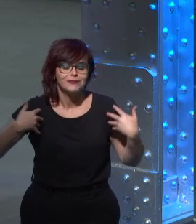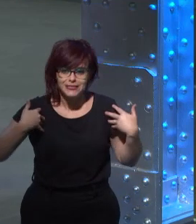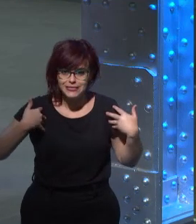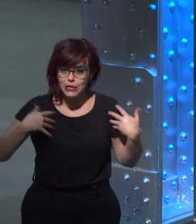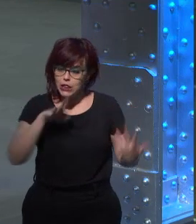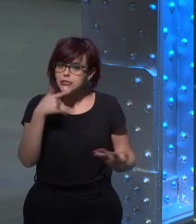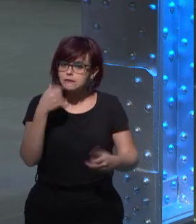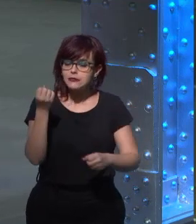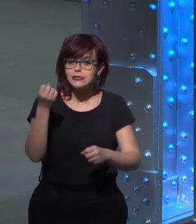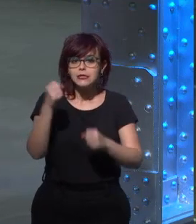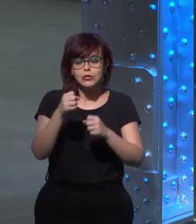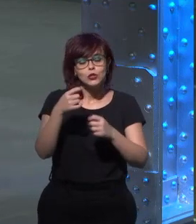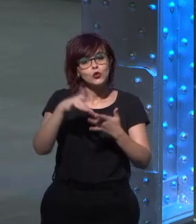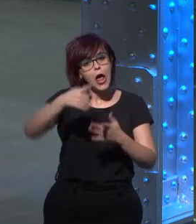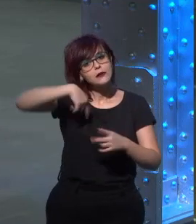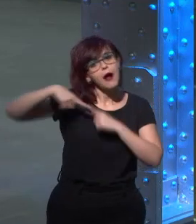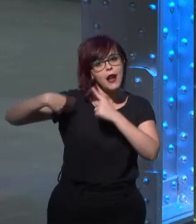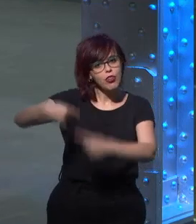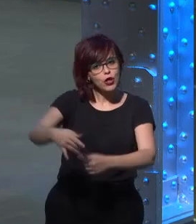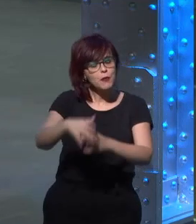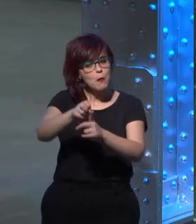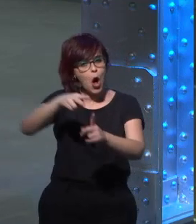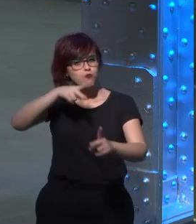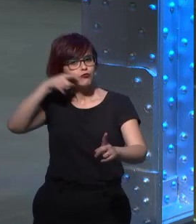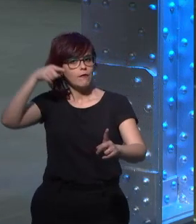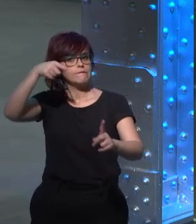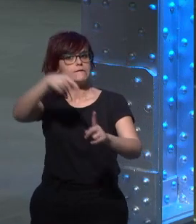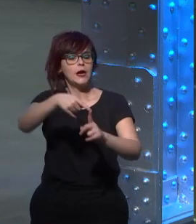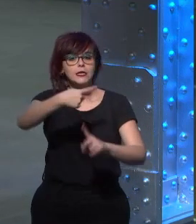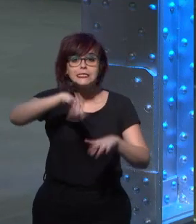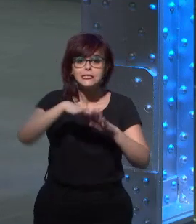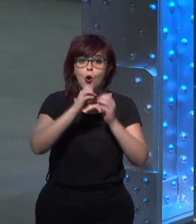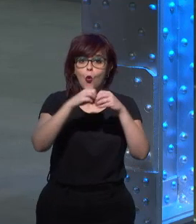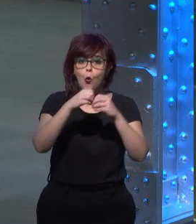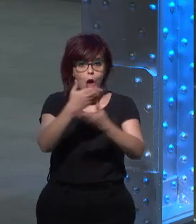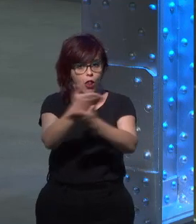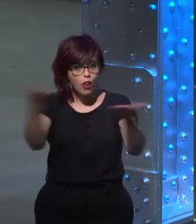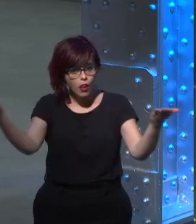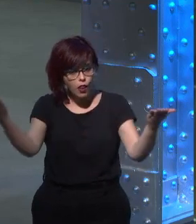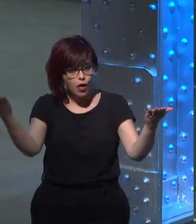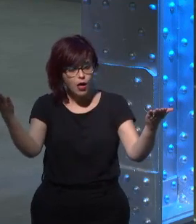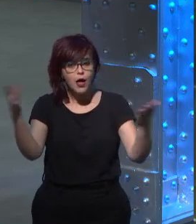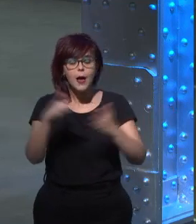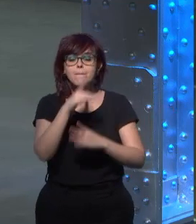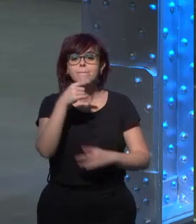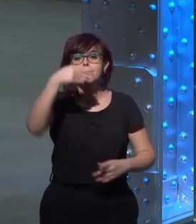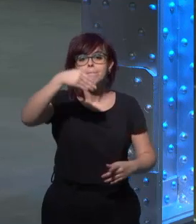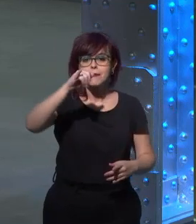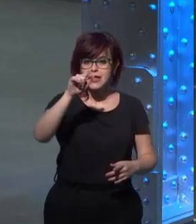hablaba antes de que estamos en el punto de mira constante. Si googlean alguno de ustedes o de vosotros el término